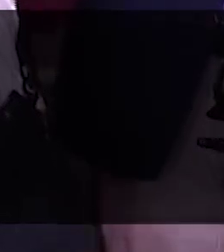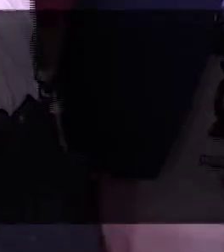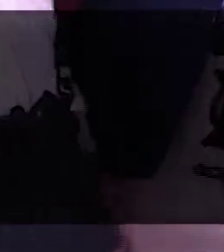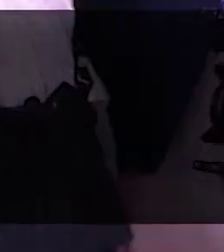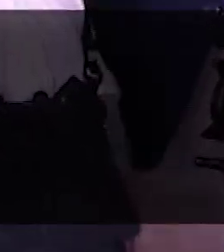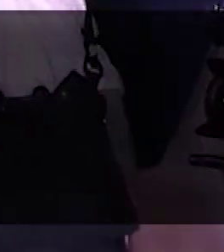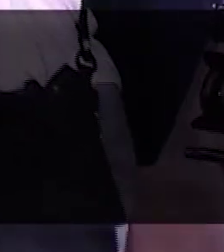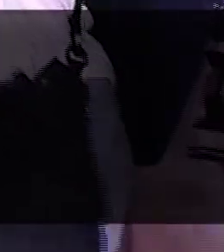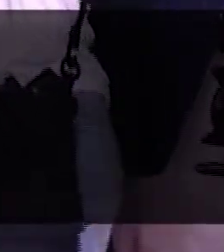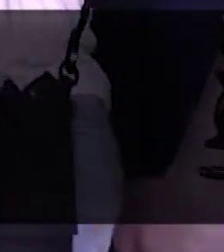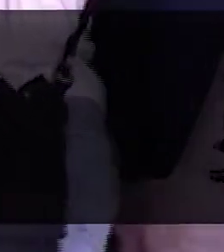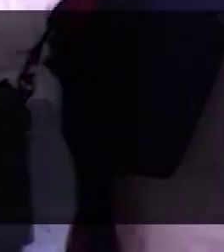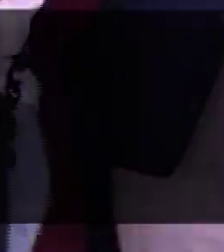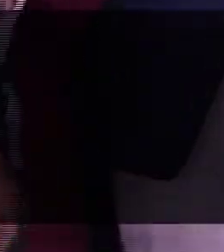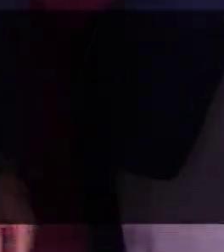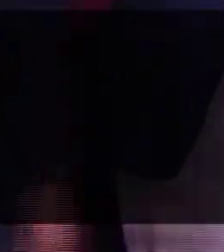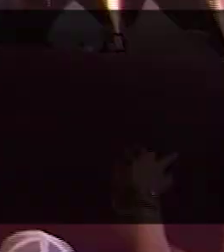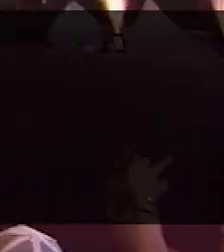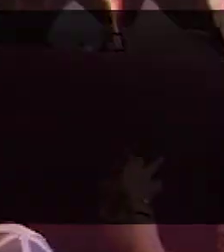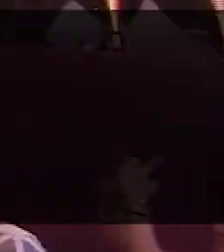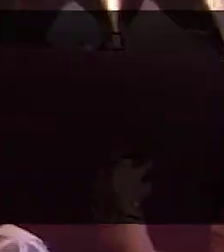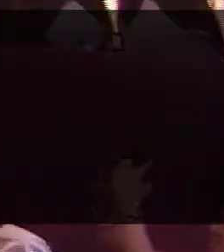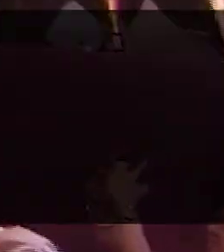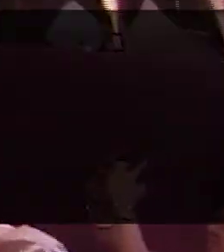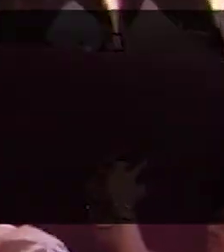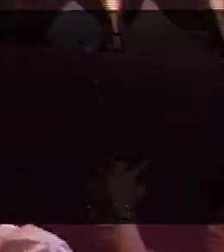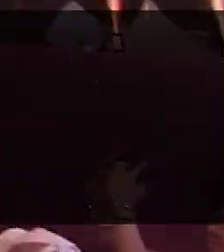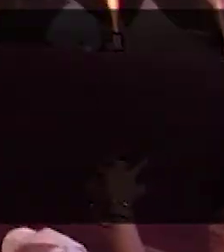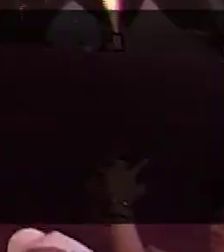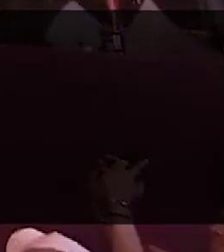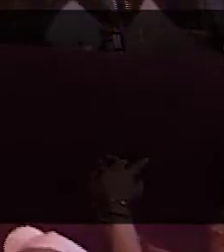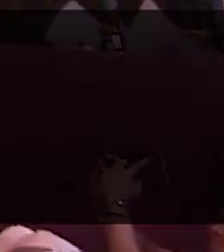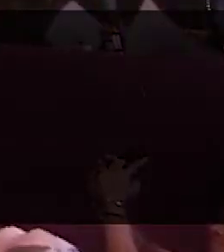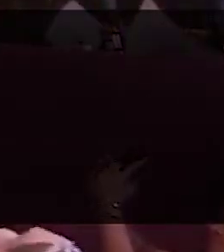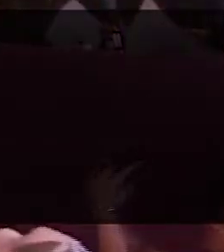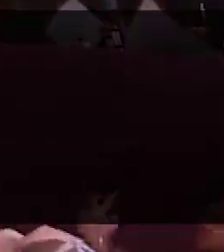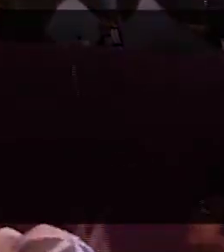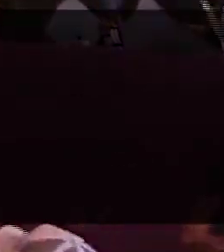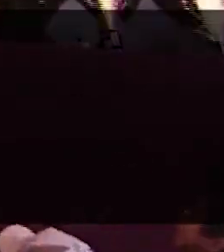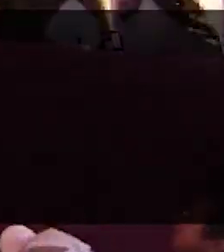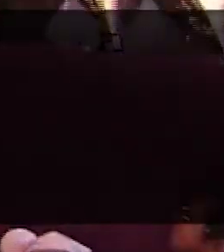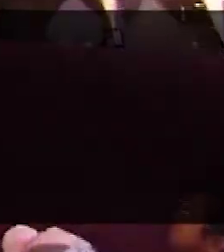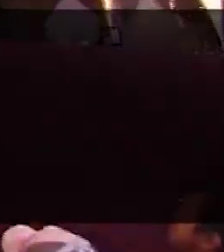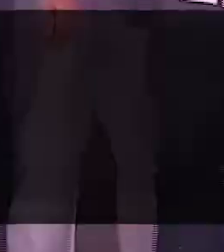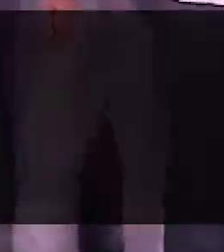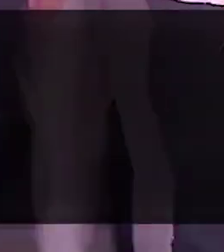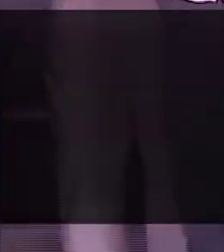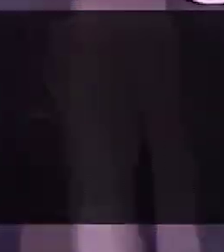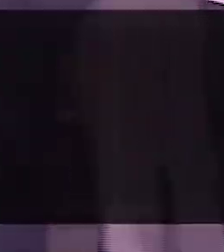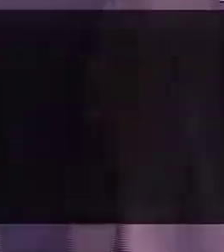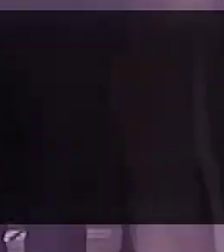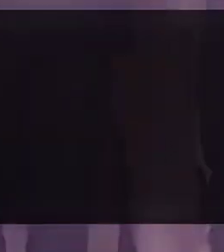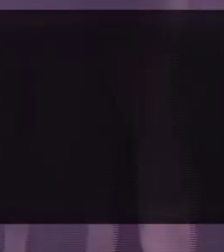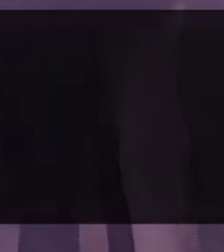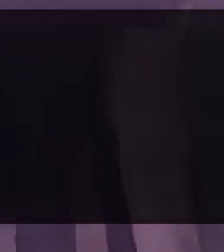que estos votos obtenidos implican una suerte de instrucción popular a la nueva presidente que se basa en sus promesas: